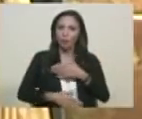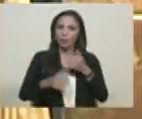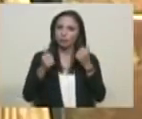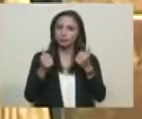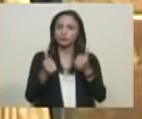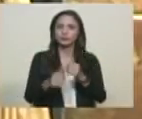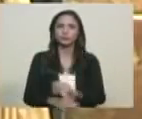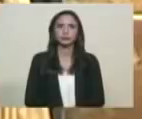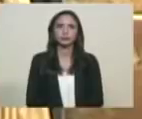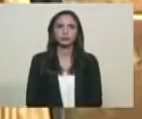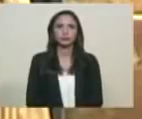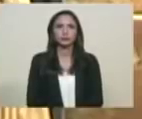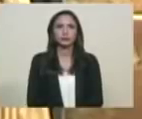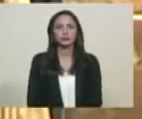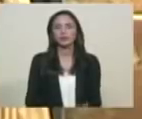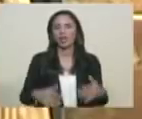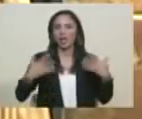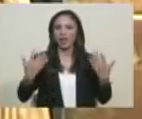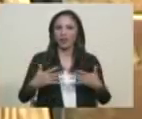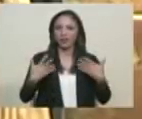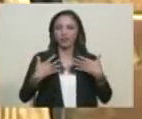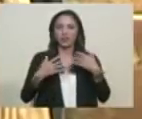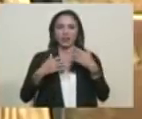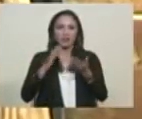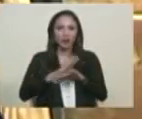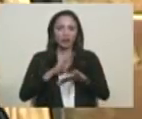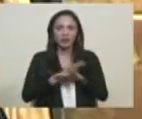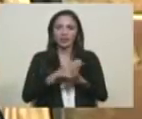vivan un estadio